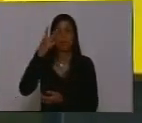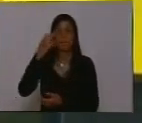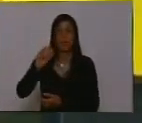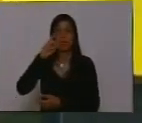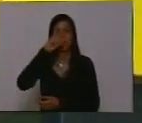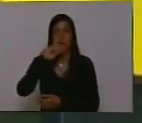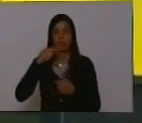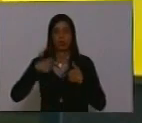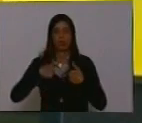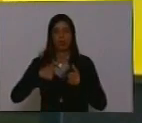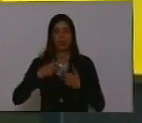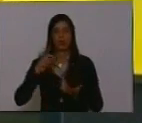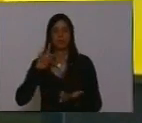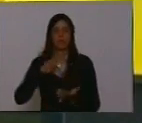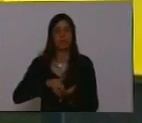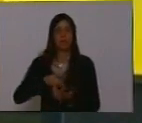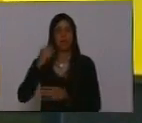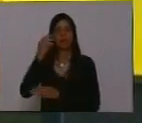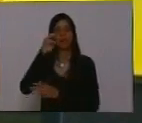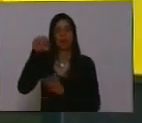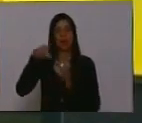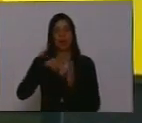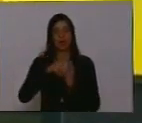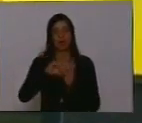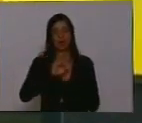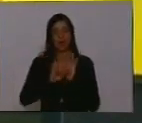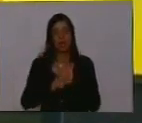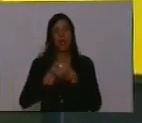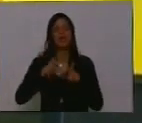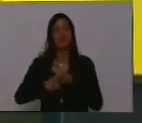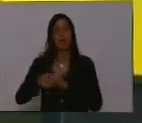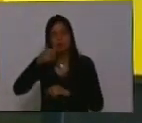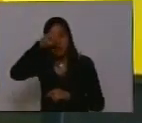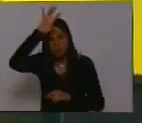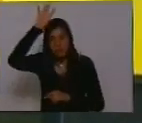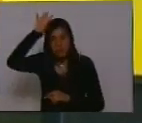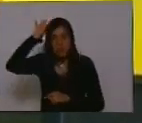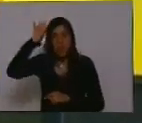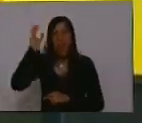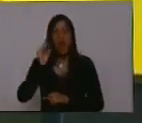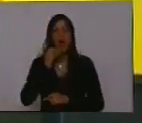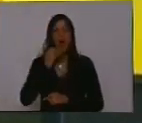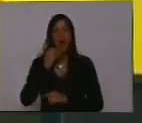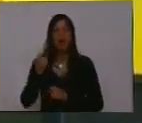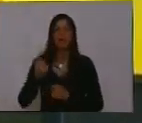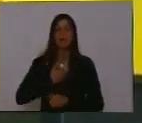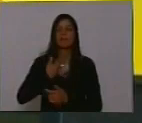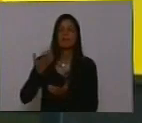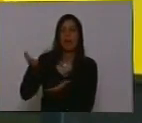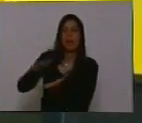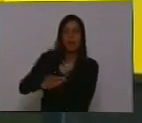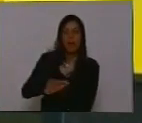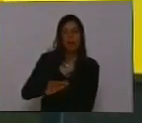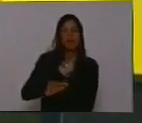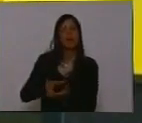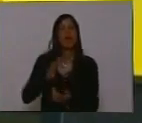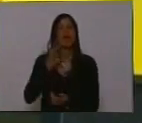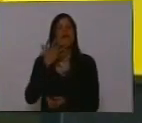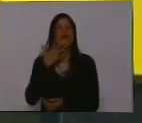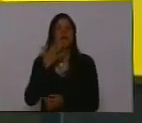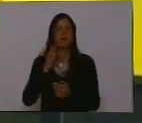una Asamblea Nacional Constituyente, como lo hizo Robert, ese gran mártir, y como lo estamos dando el ejemplo,